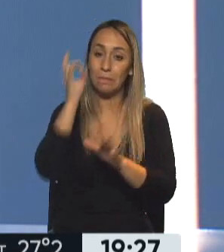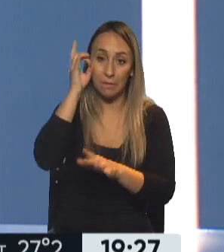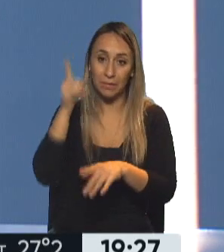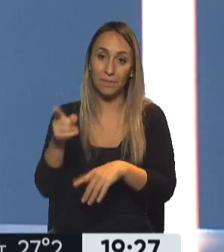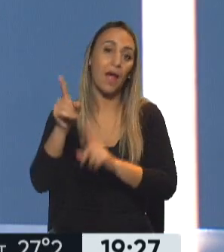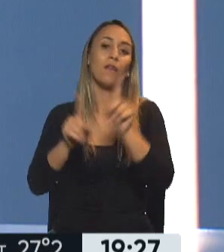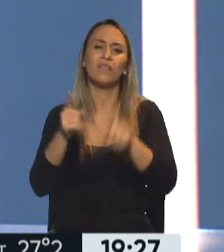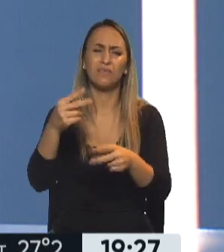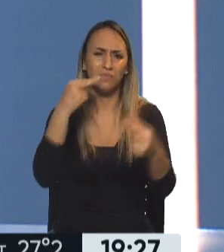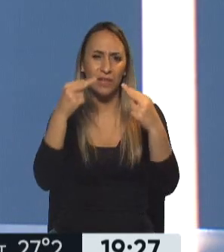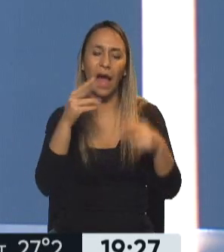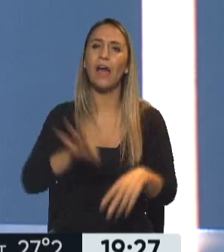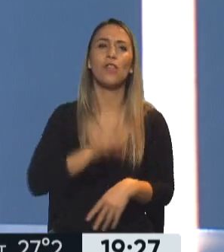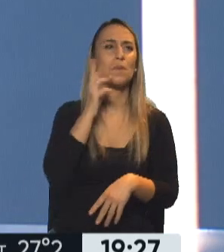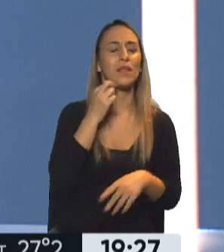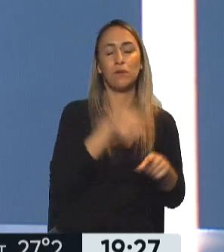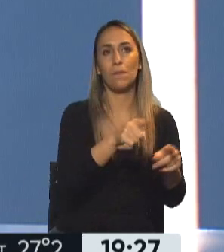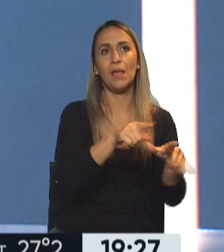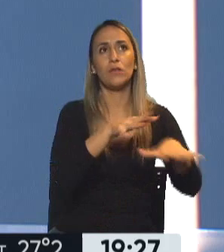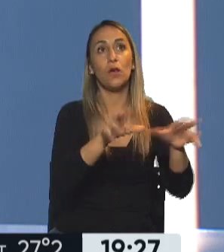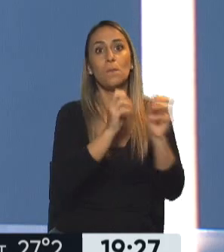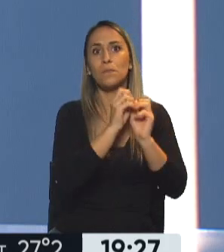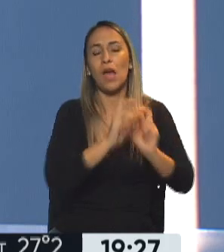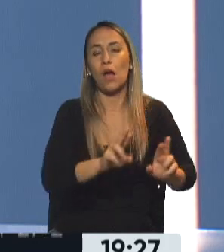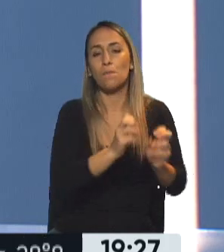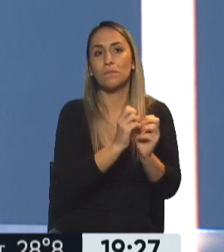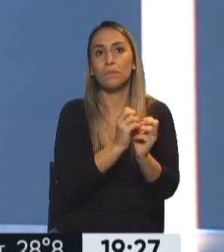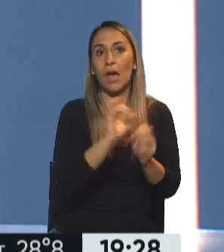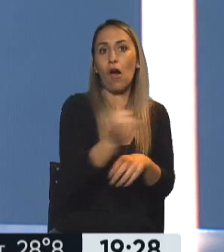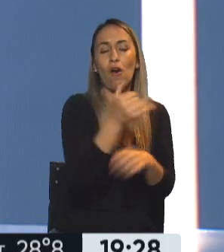otro día y dirá, 2019 no era el paraíso, no, claramente, tampoco, pero es el punto absoluto. De partida. Seguimos con más información.